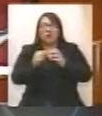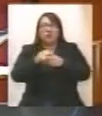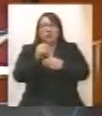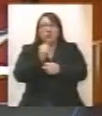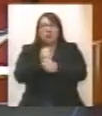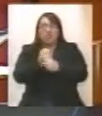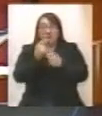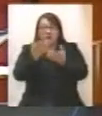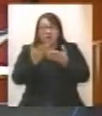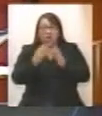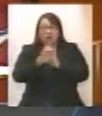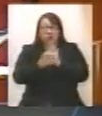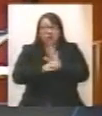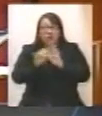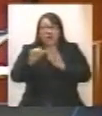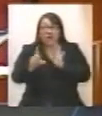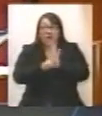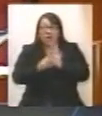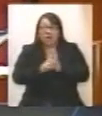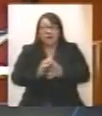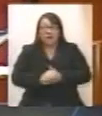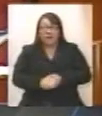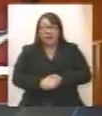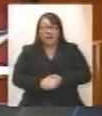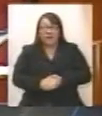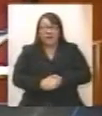marco de la Constitución y la ley.